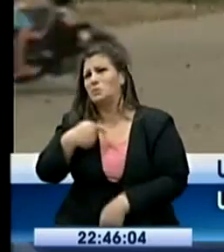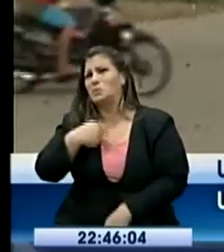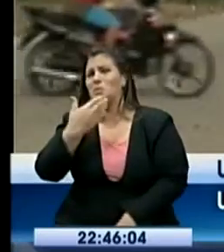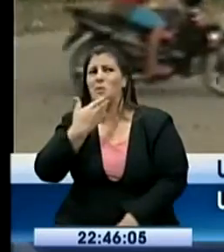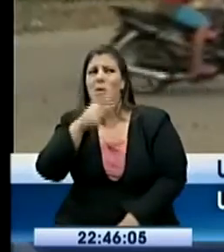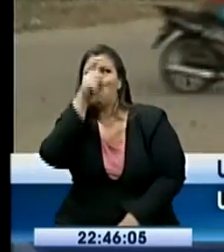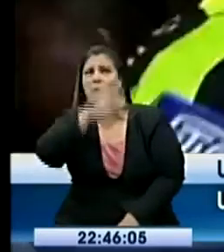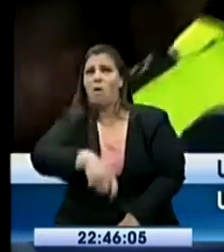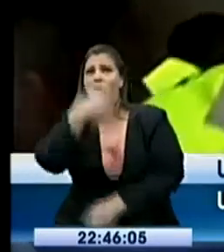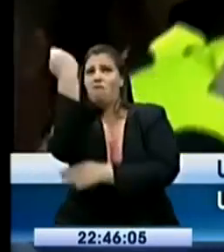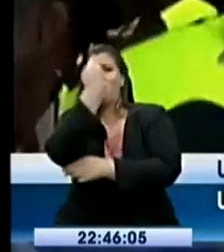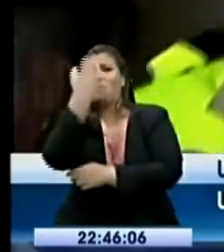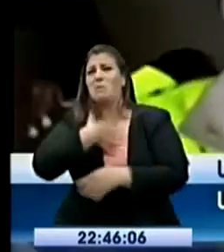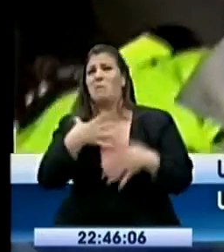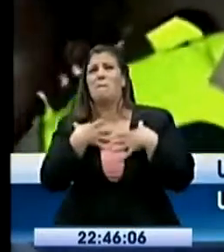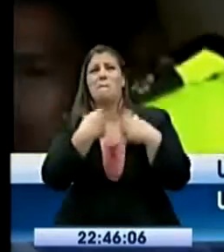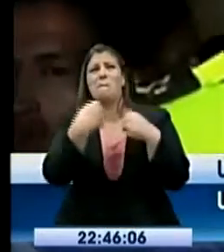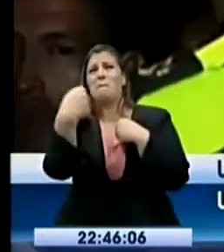Milagro. Se logró